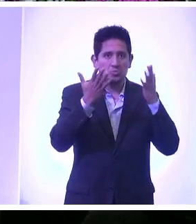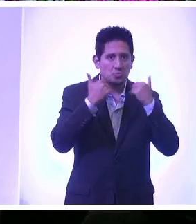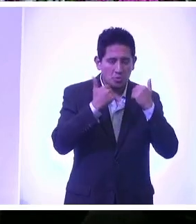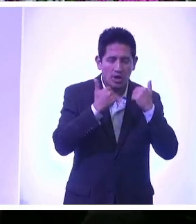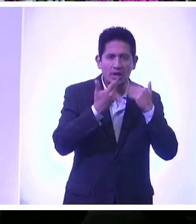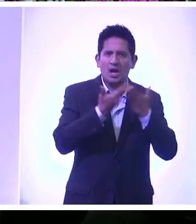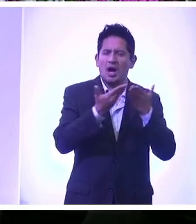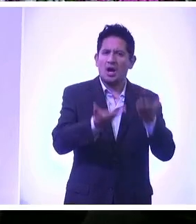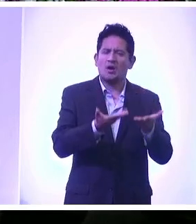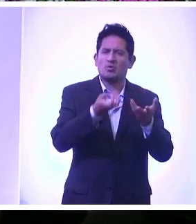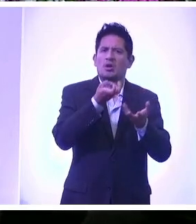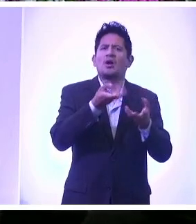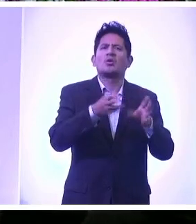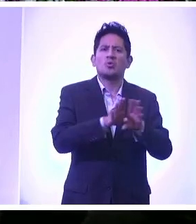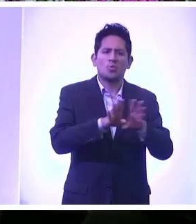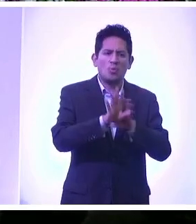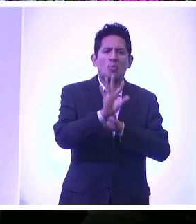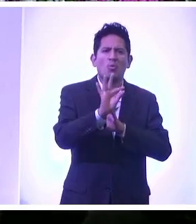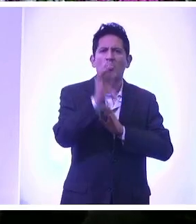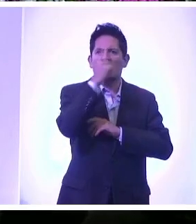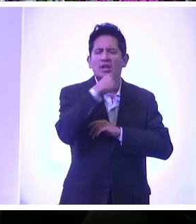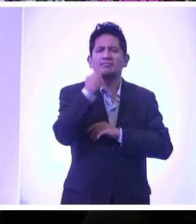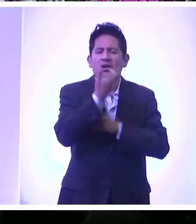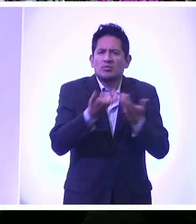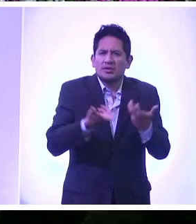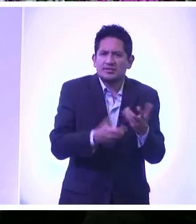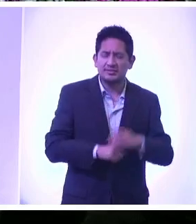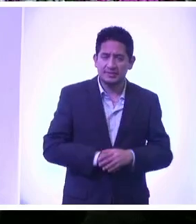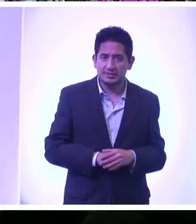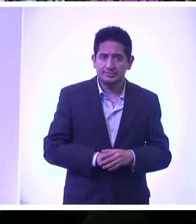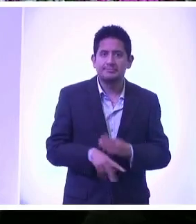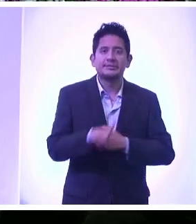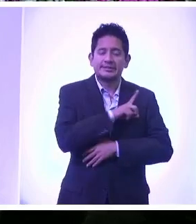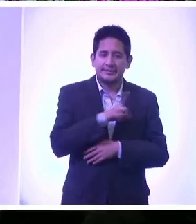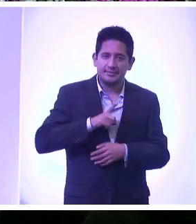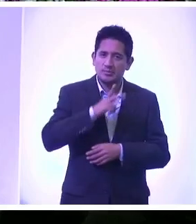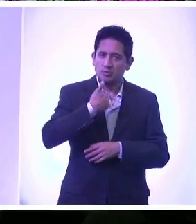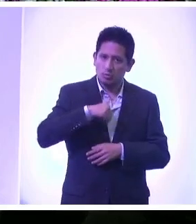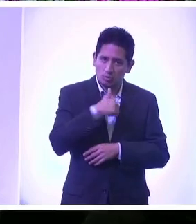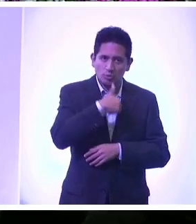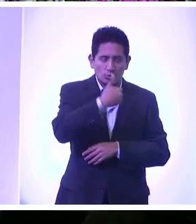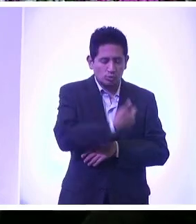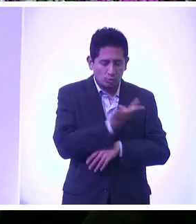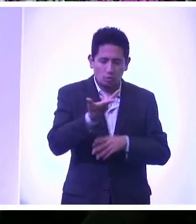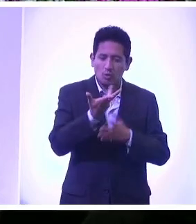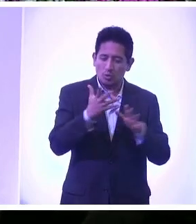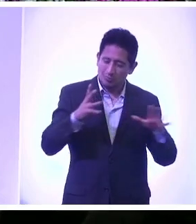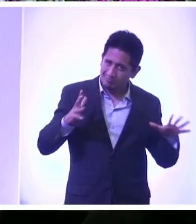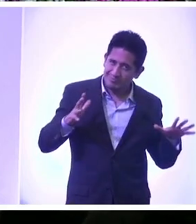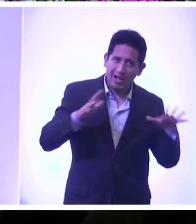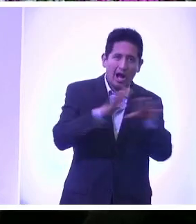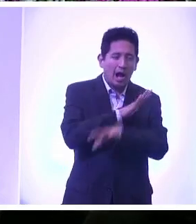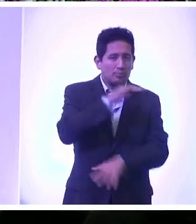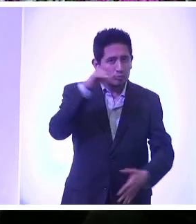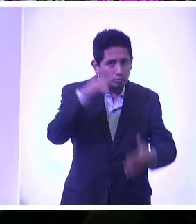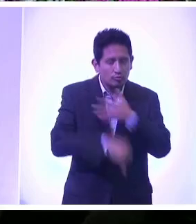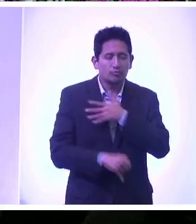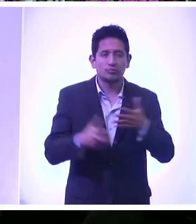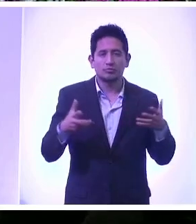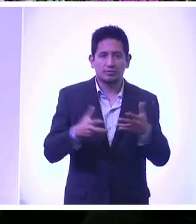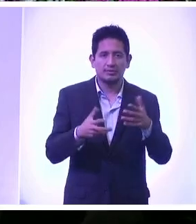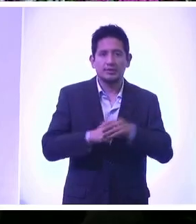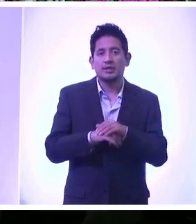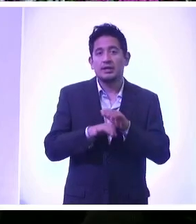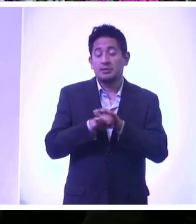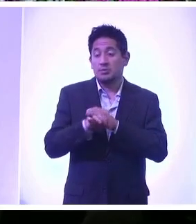la misma competitividad que teníamos en la 60 tenemos que hacer cambios tenemos que reestructurar noos yo como empresario se los digo a mí De nada me